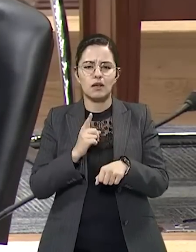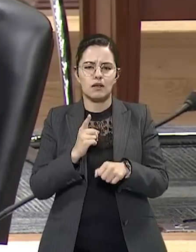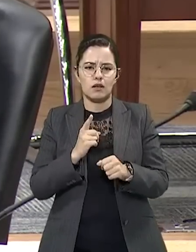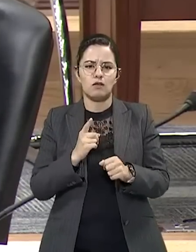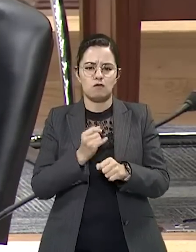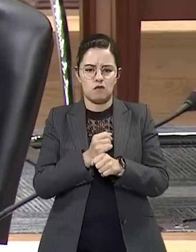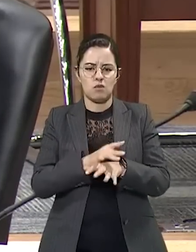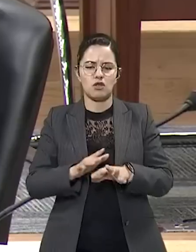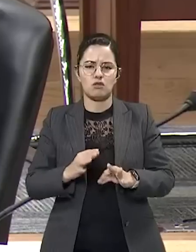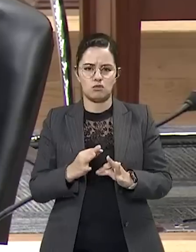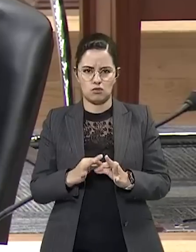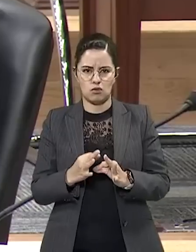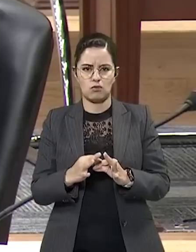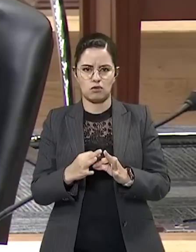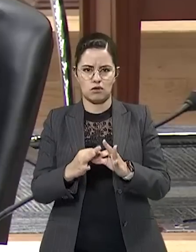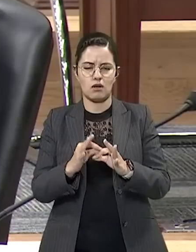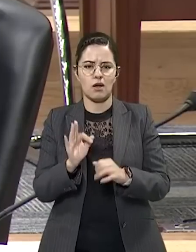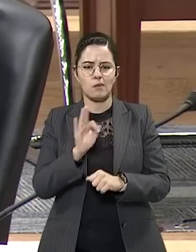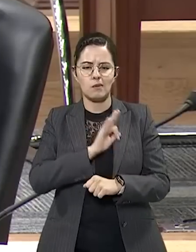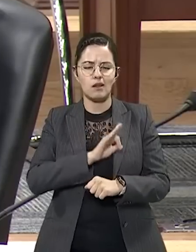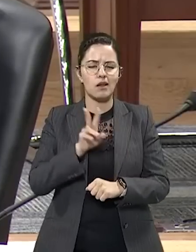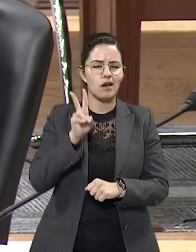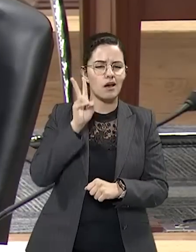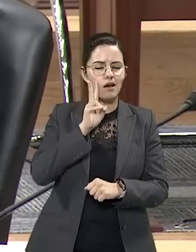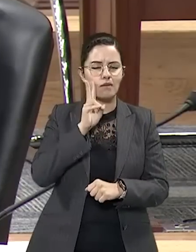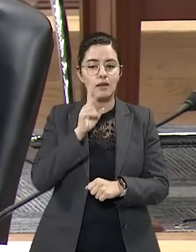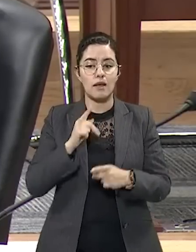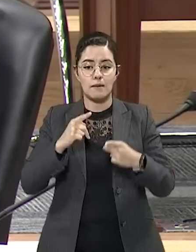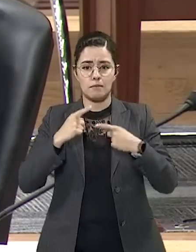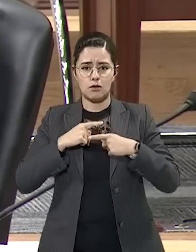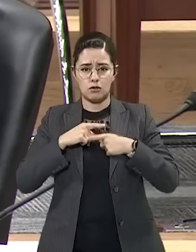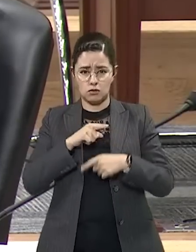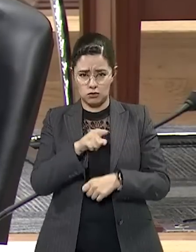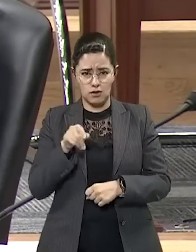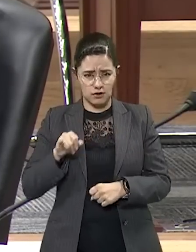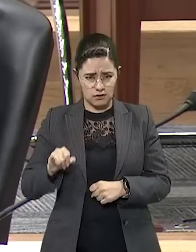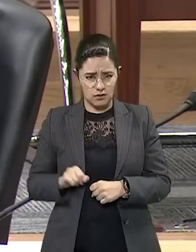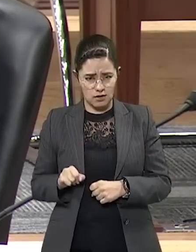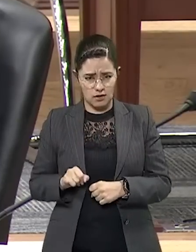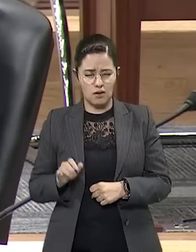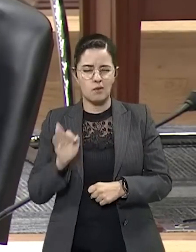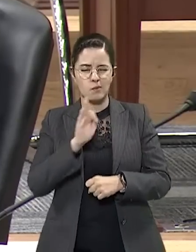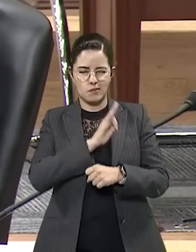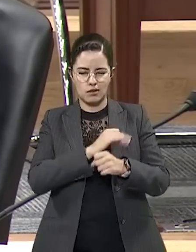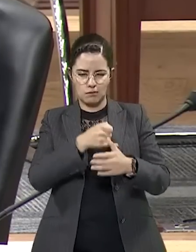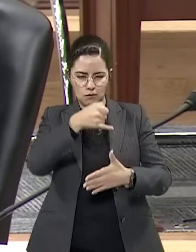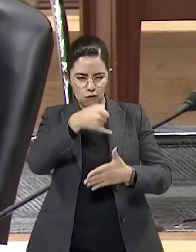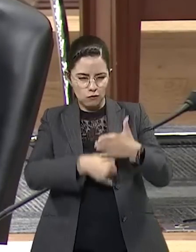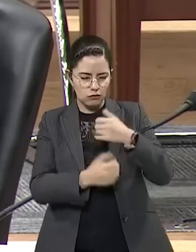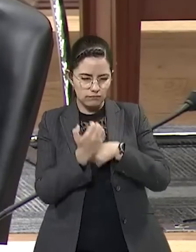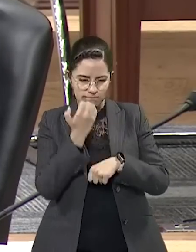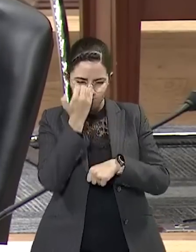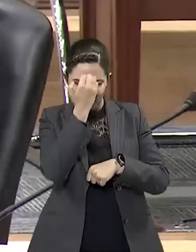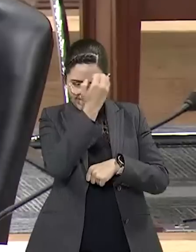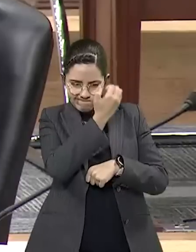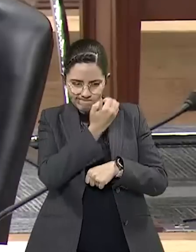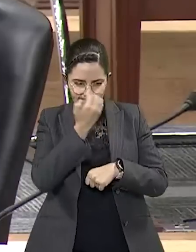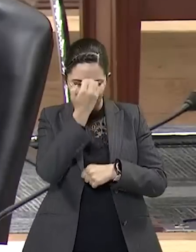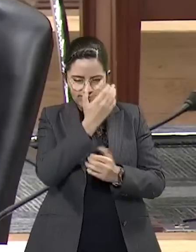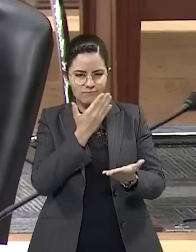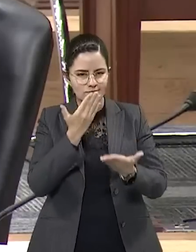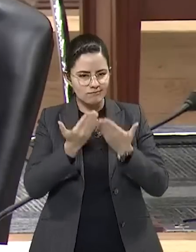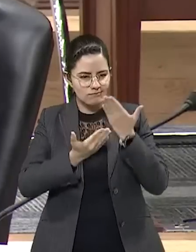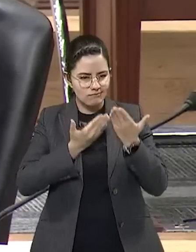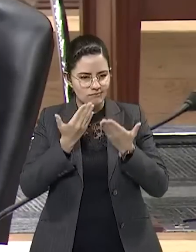corroborada y veraz para que cualquier interesado esté en condiciones de profundizar en el análisis y alimentar la